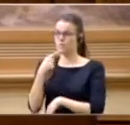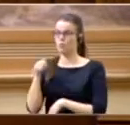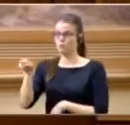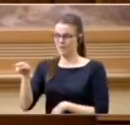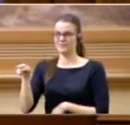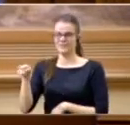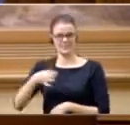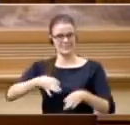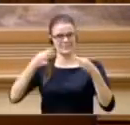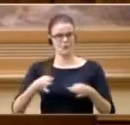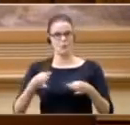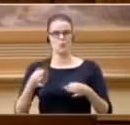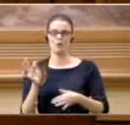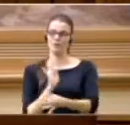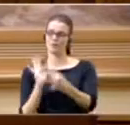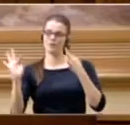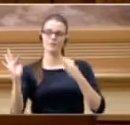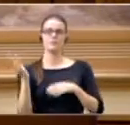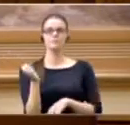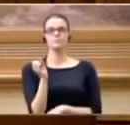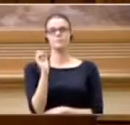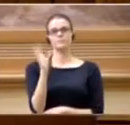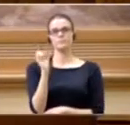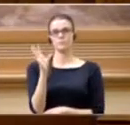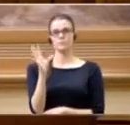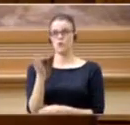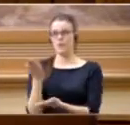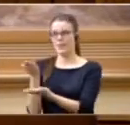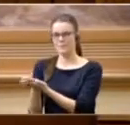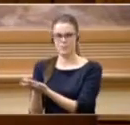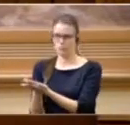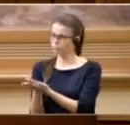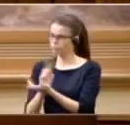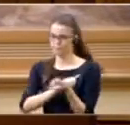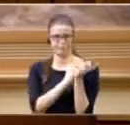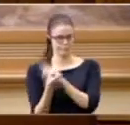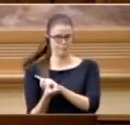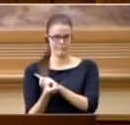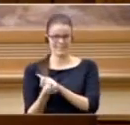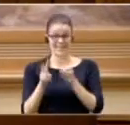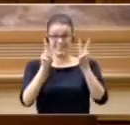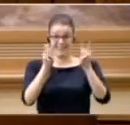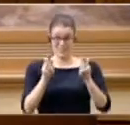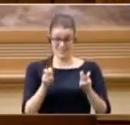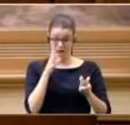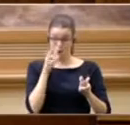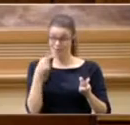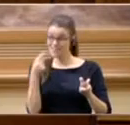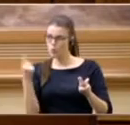ahora no me hable de otra cosa, sino de estas cuestiones que yo le voy a decir hoy aquí.